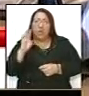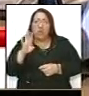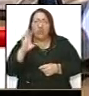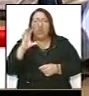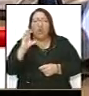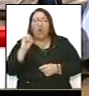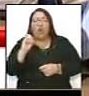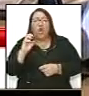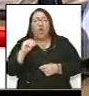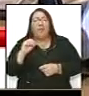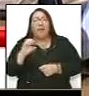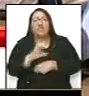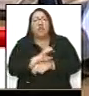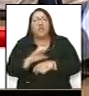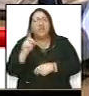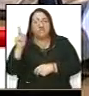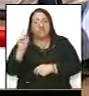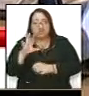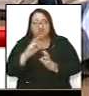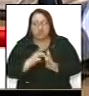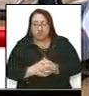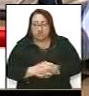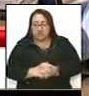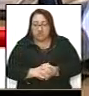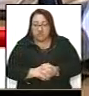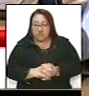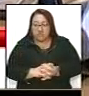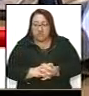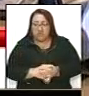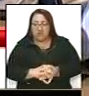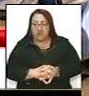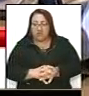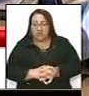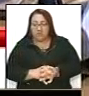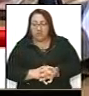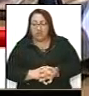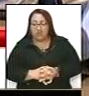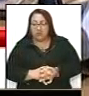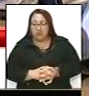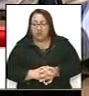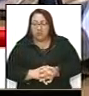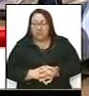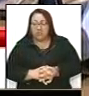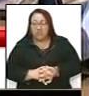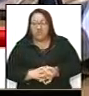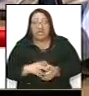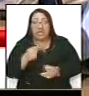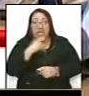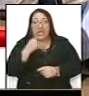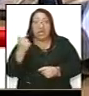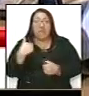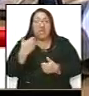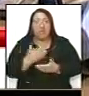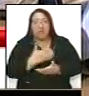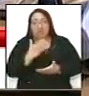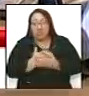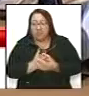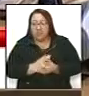Comas, de esta región. Ella tiene problemas